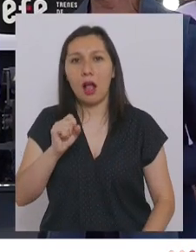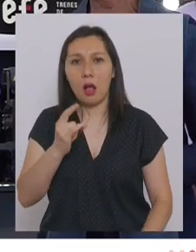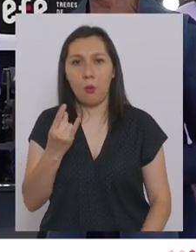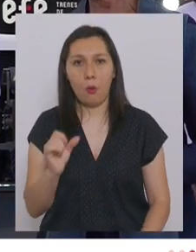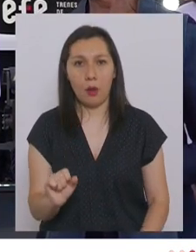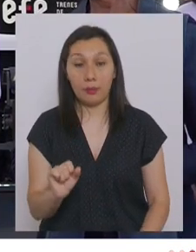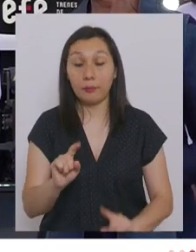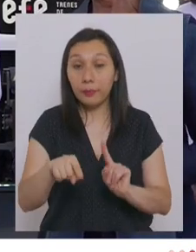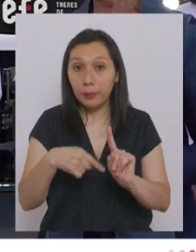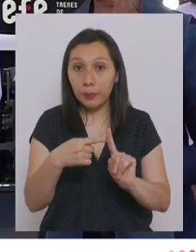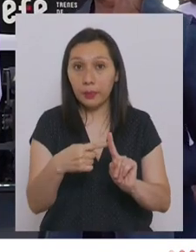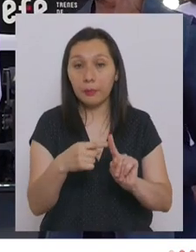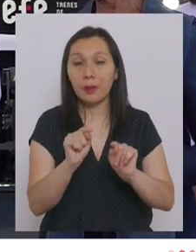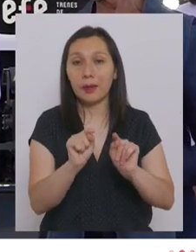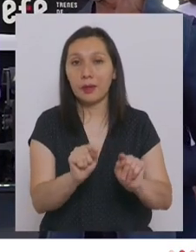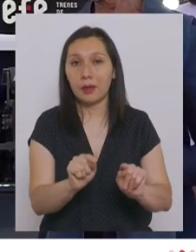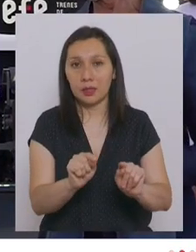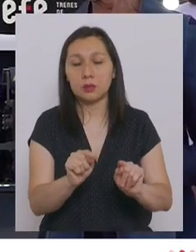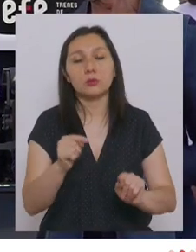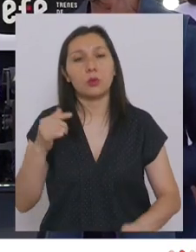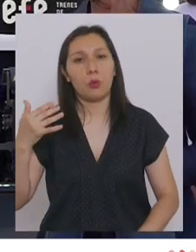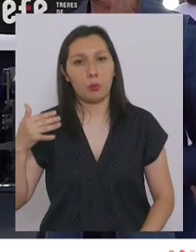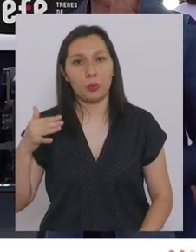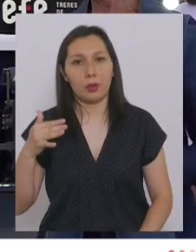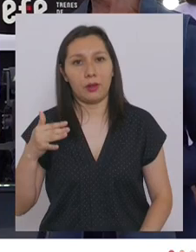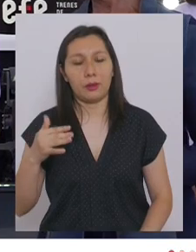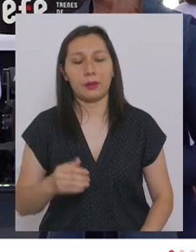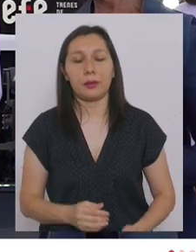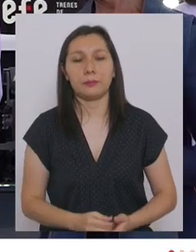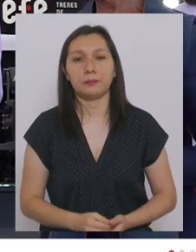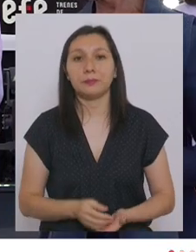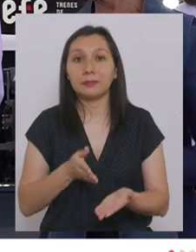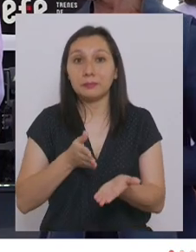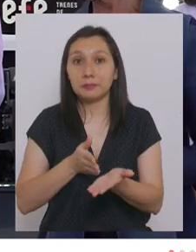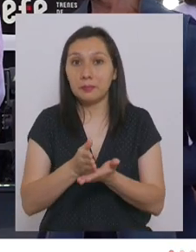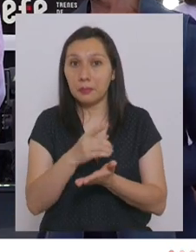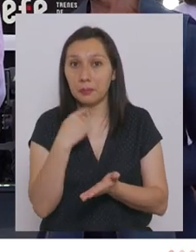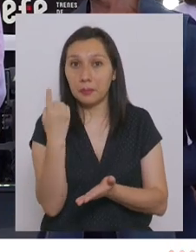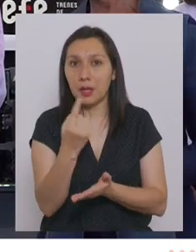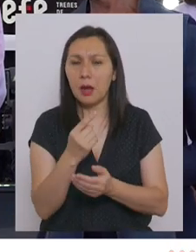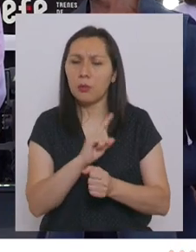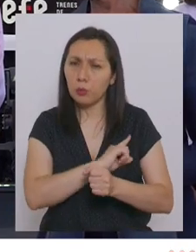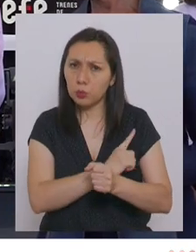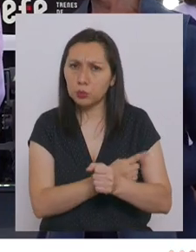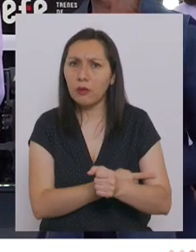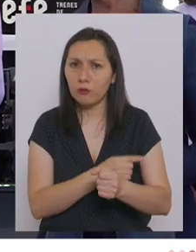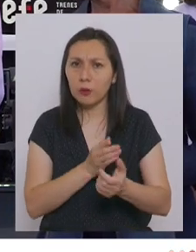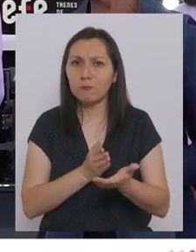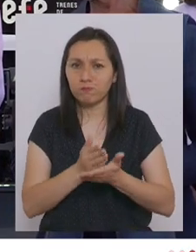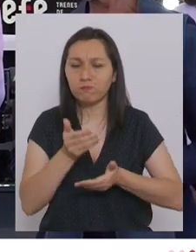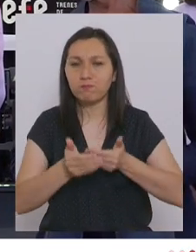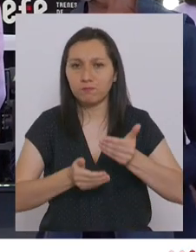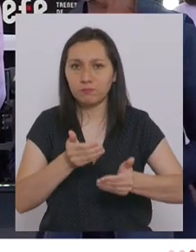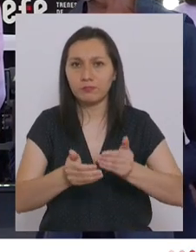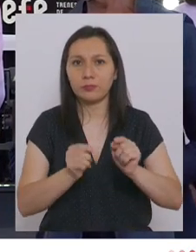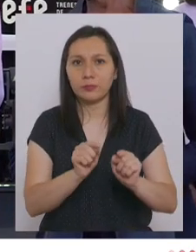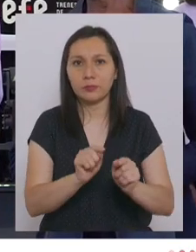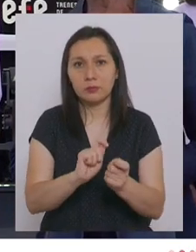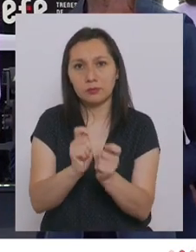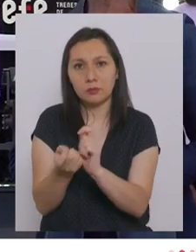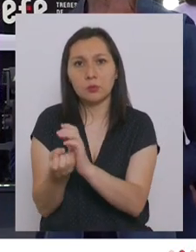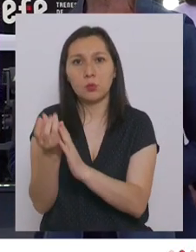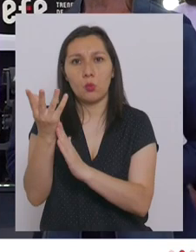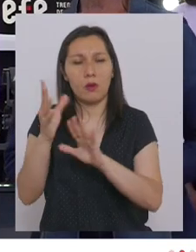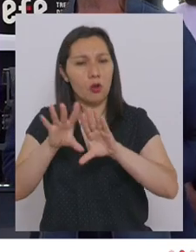eso, y esto es importante, iniciamos con mucha fuerza la